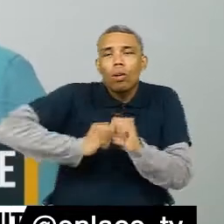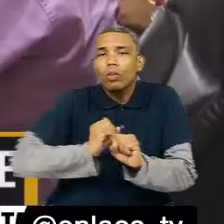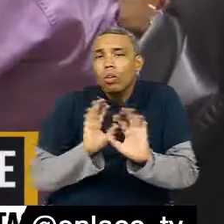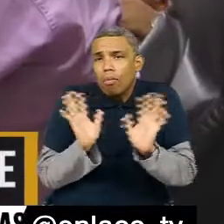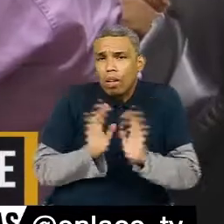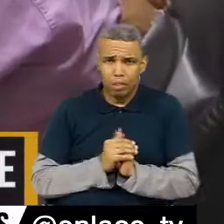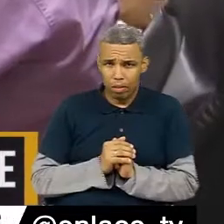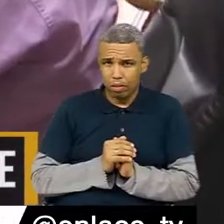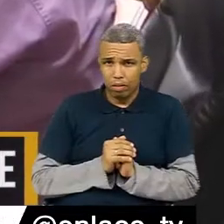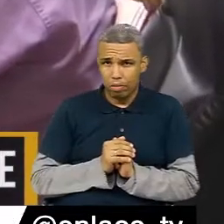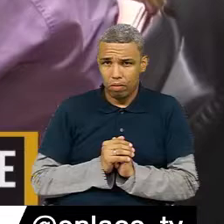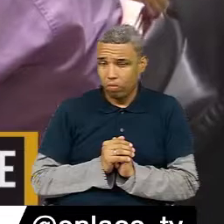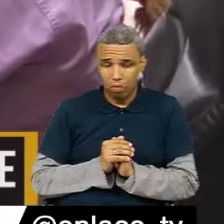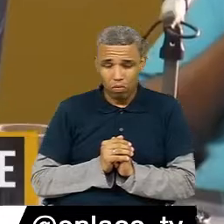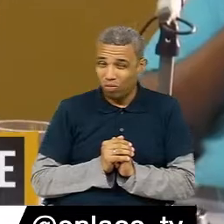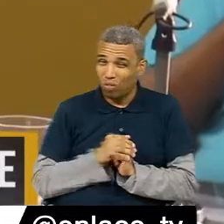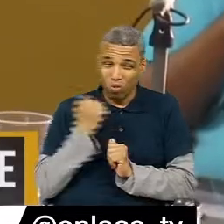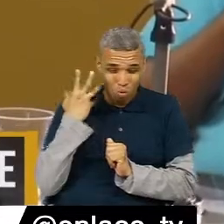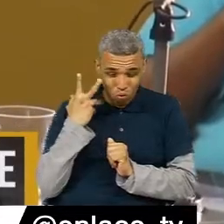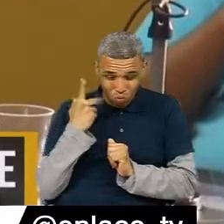del año.